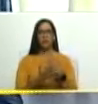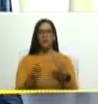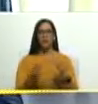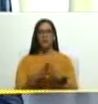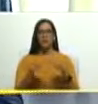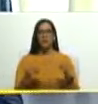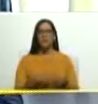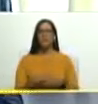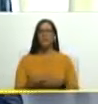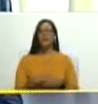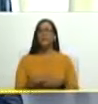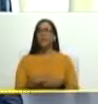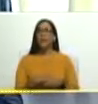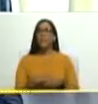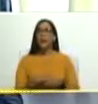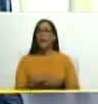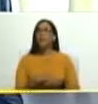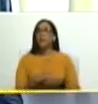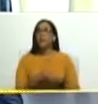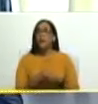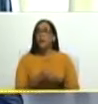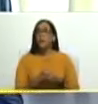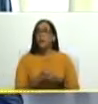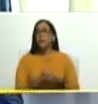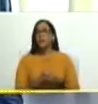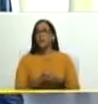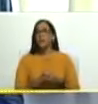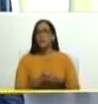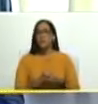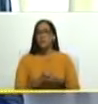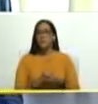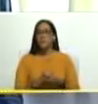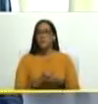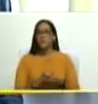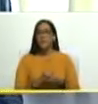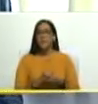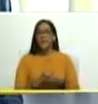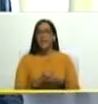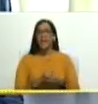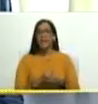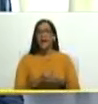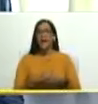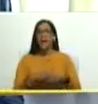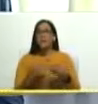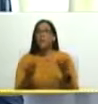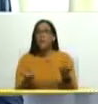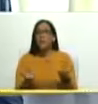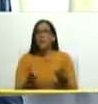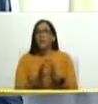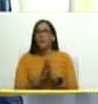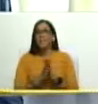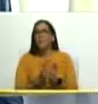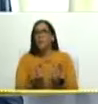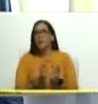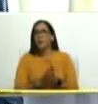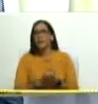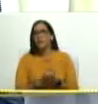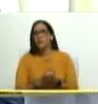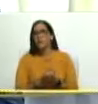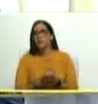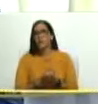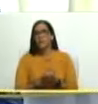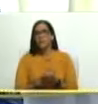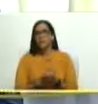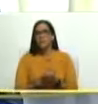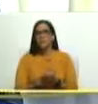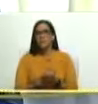pueblo hermosos, sin ninguna distinción política. En todo el trayecto de mayo nos abrazamos y bueno, estudiamos lo que